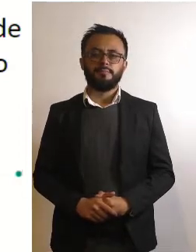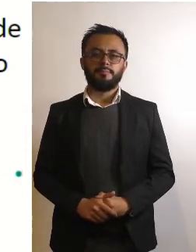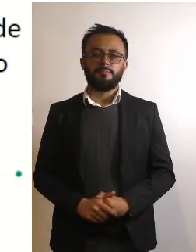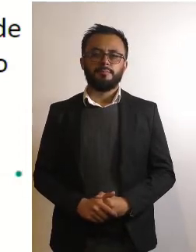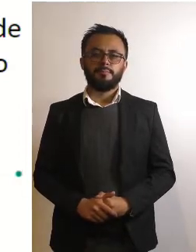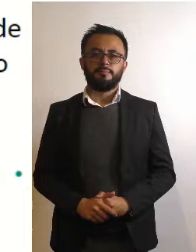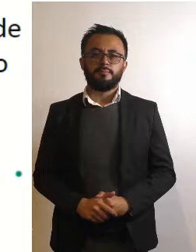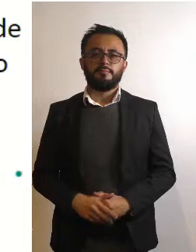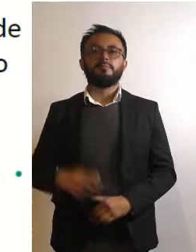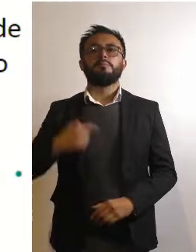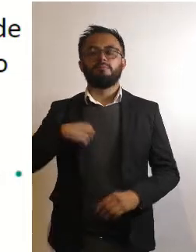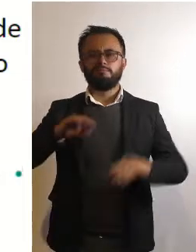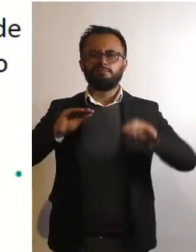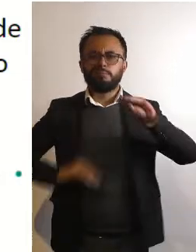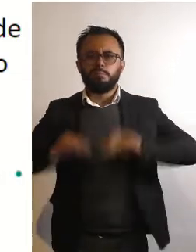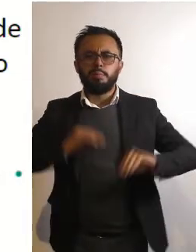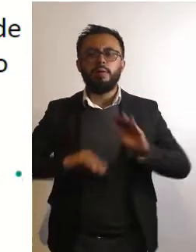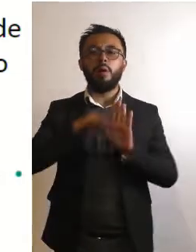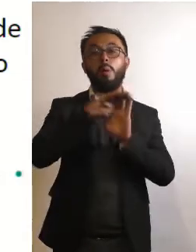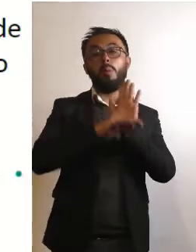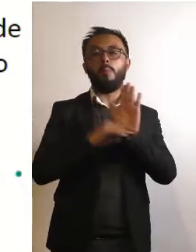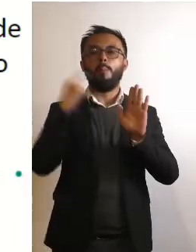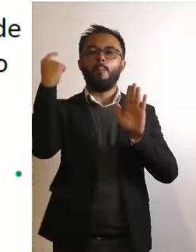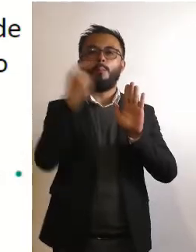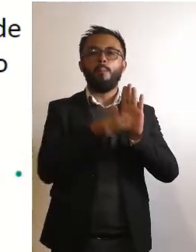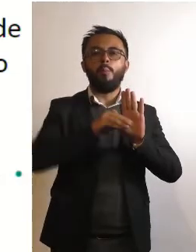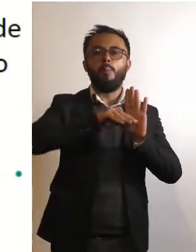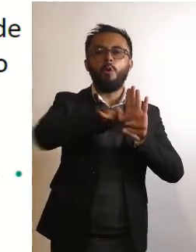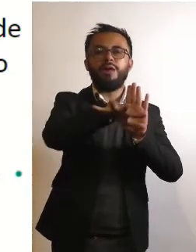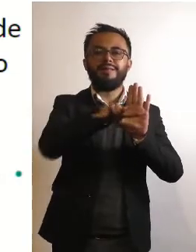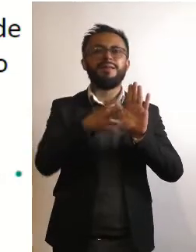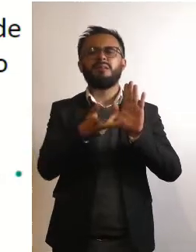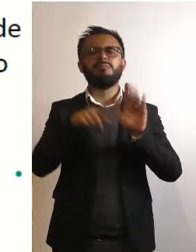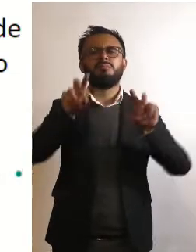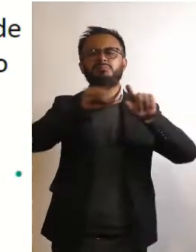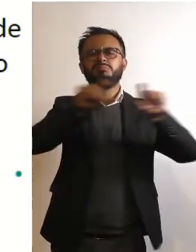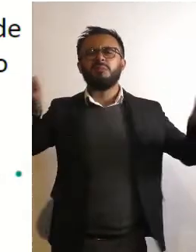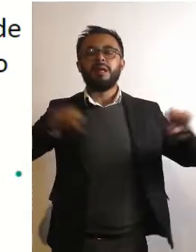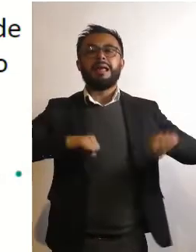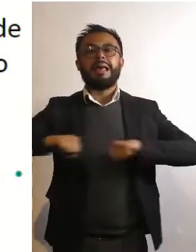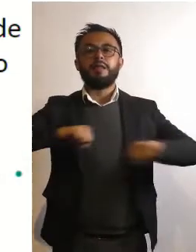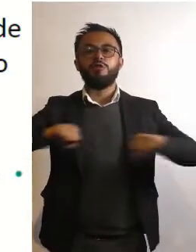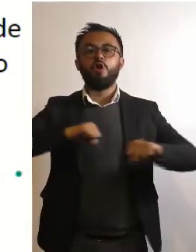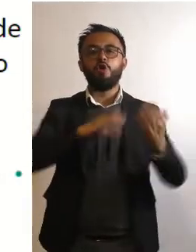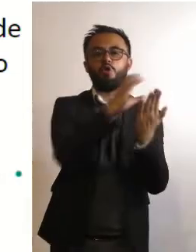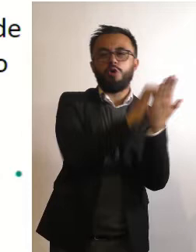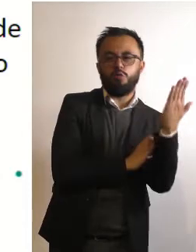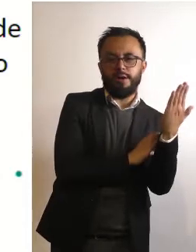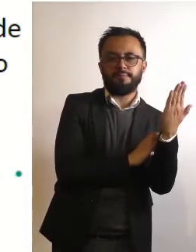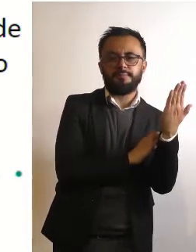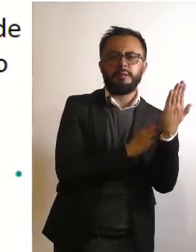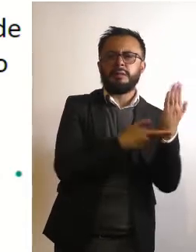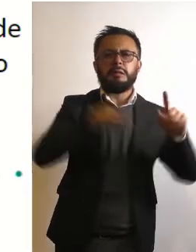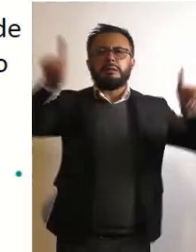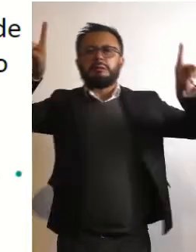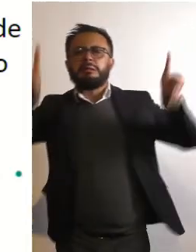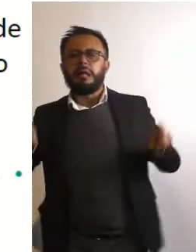una segunda política de gestión curricular en torno a lo que es la modularización,